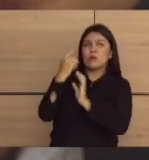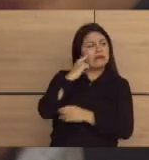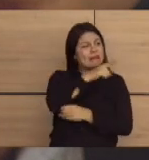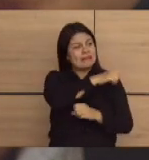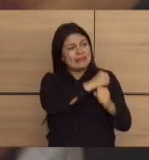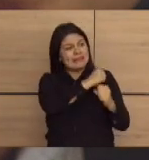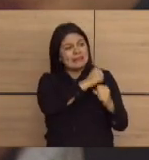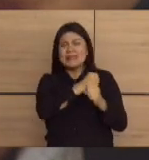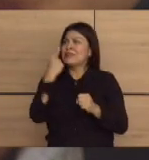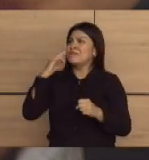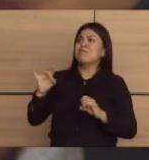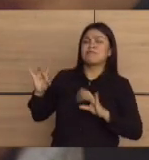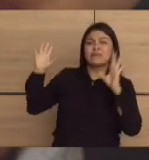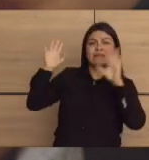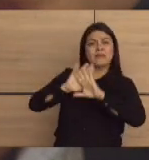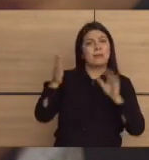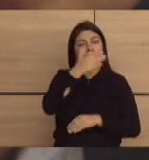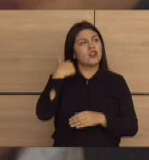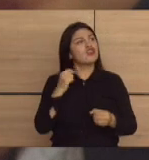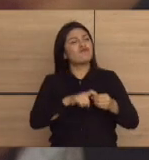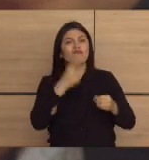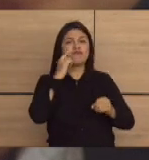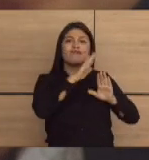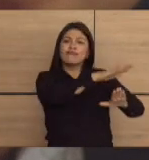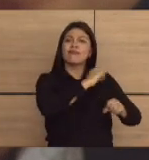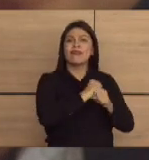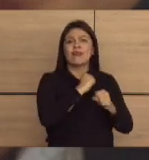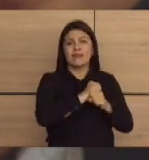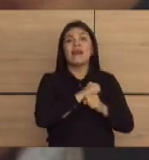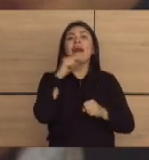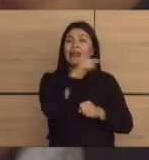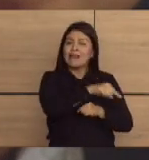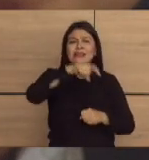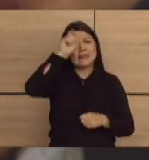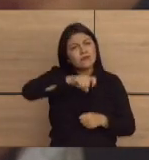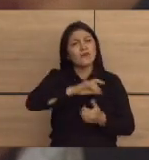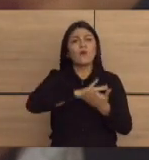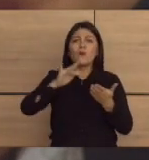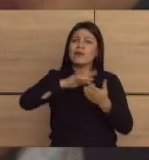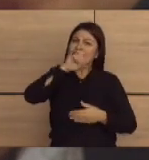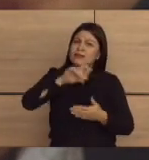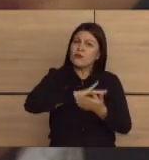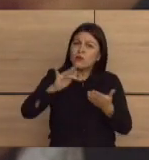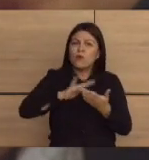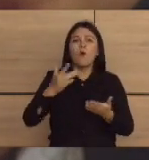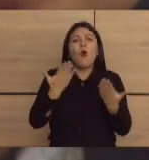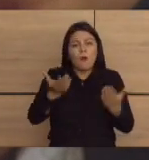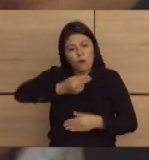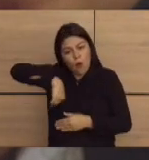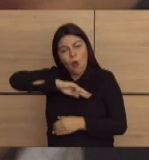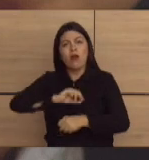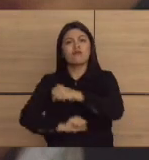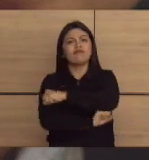académico no les está dando esas herramientas. Pues ahí creemos que es urgente que nosotros también fortalezcamos en los